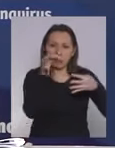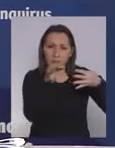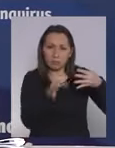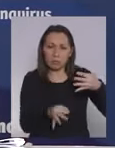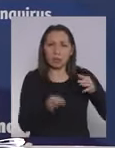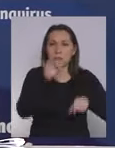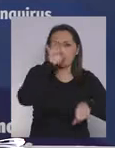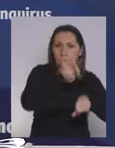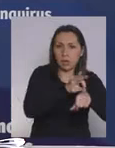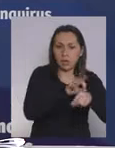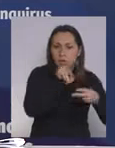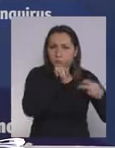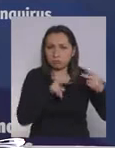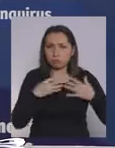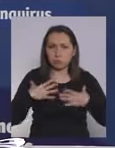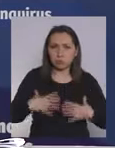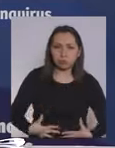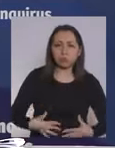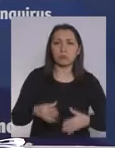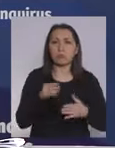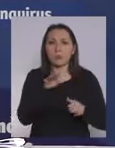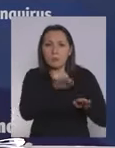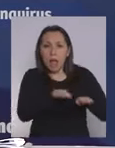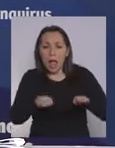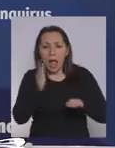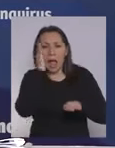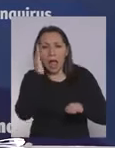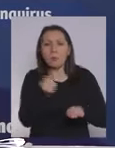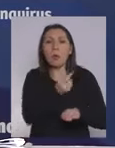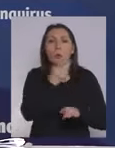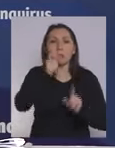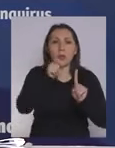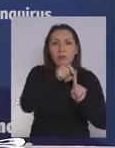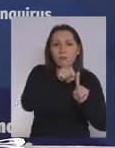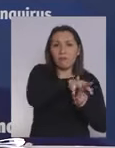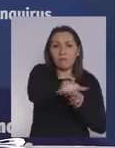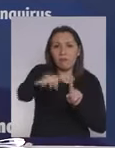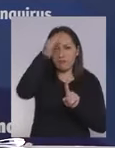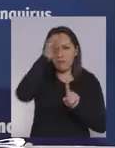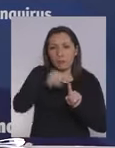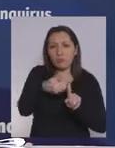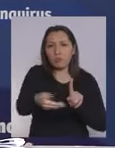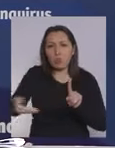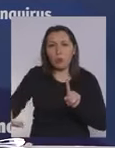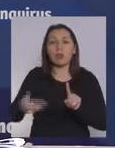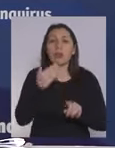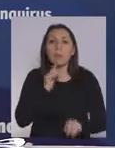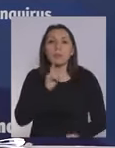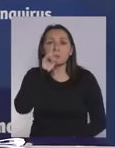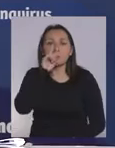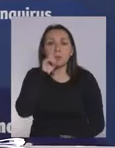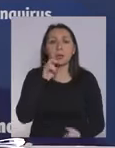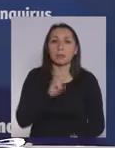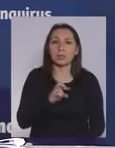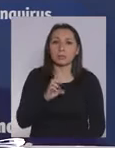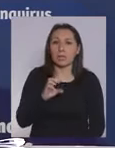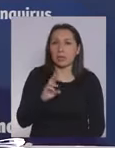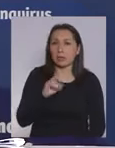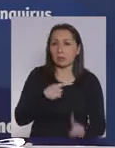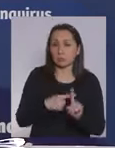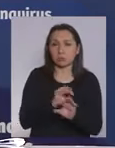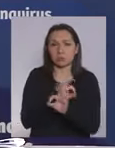biomédicas de ocupación de camas de r de porcentaje de positividad la pcr pero no considera la